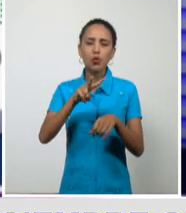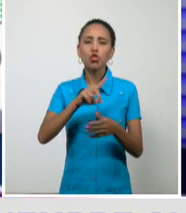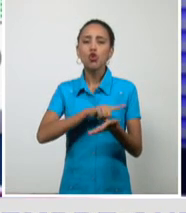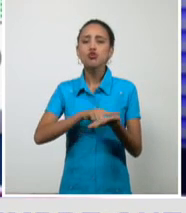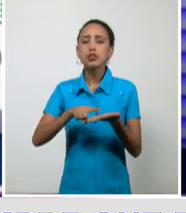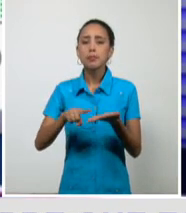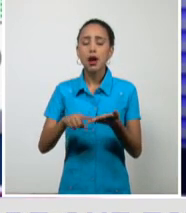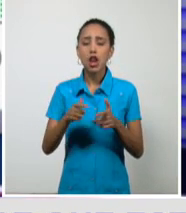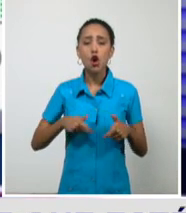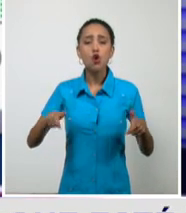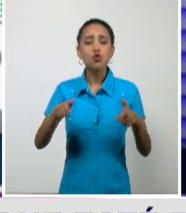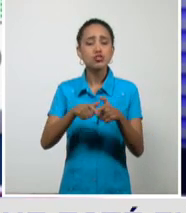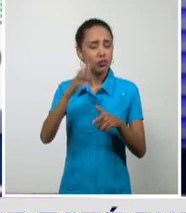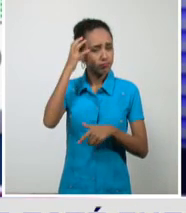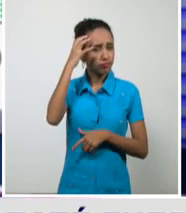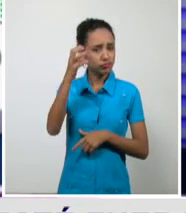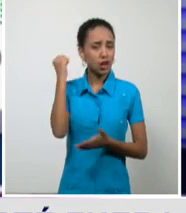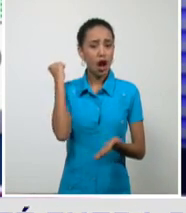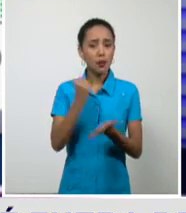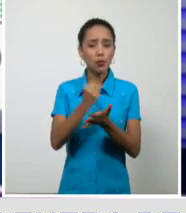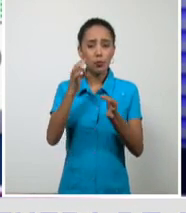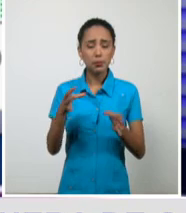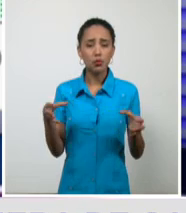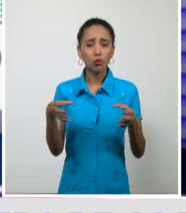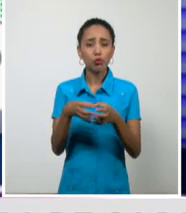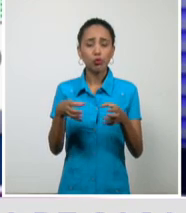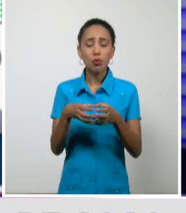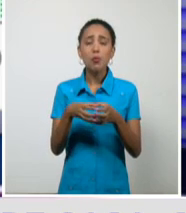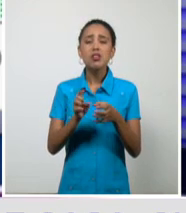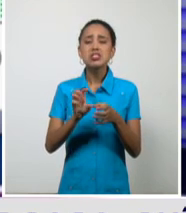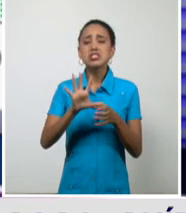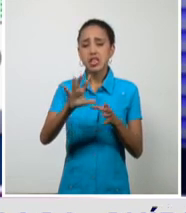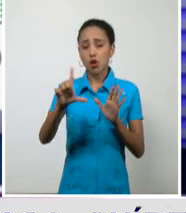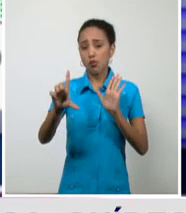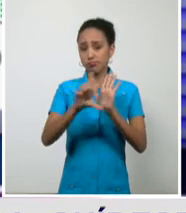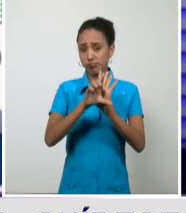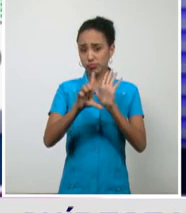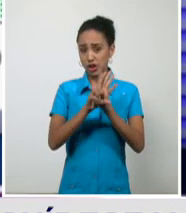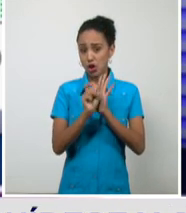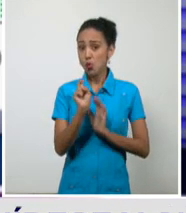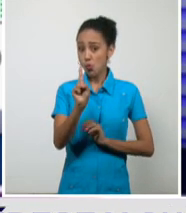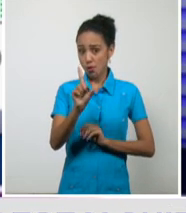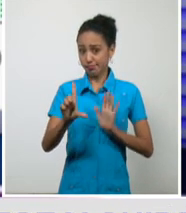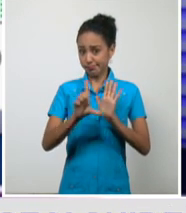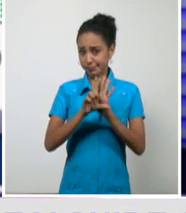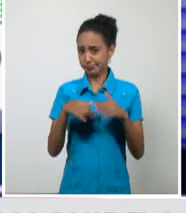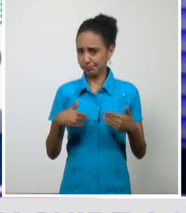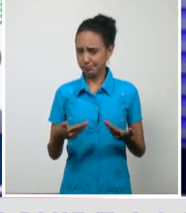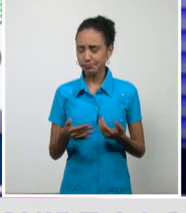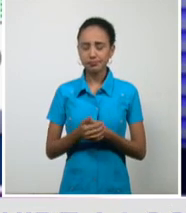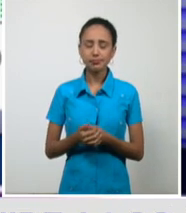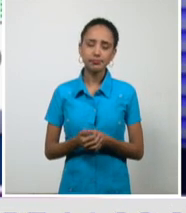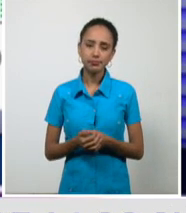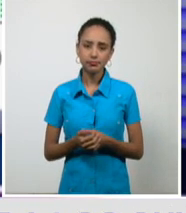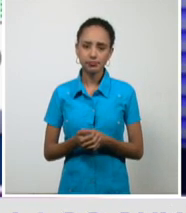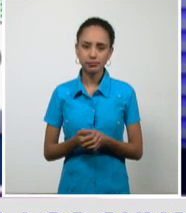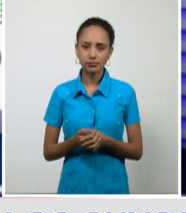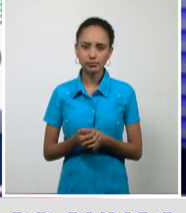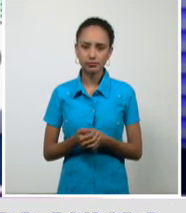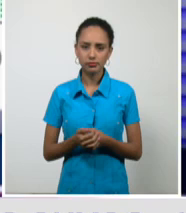Consejo de Estado aprobó un paquete de 5 decretos leyes. Uno de ellos es el que pone en